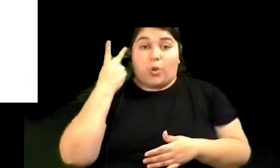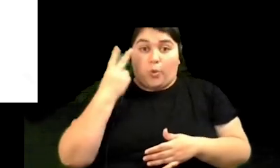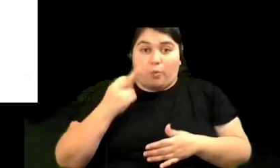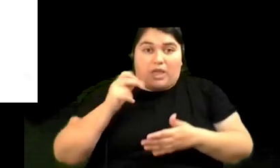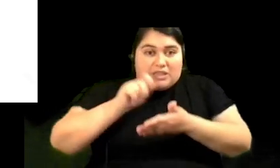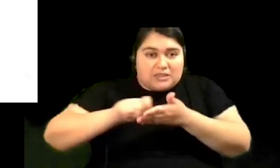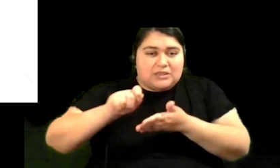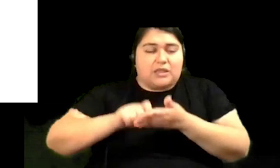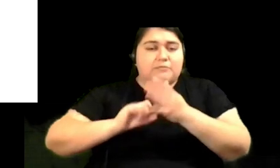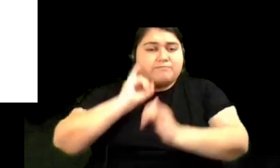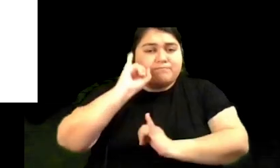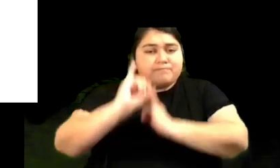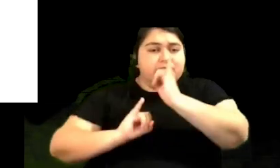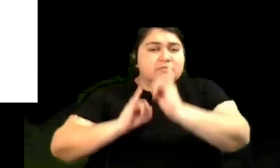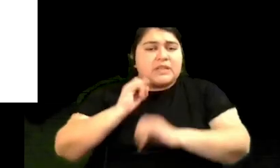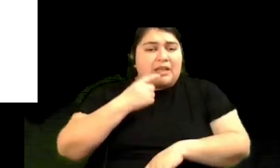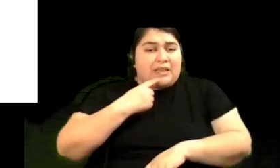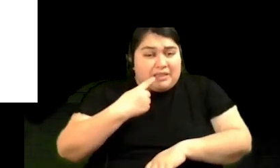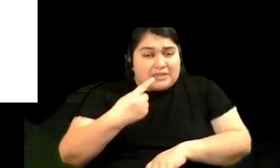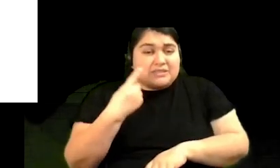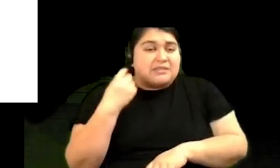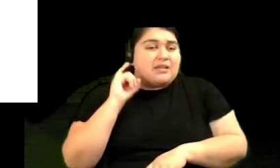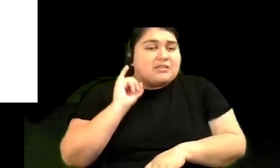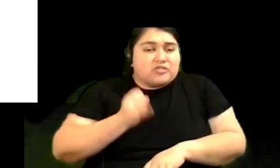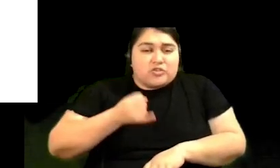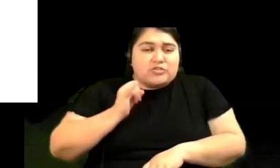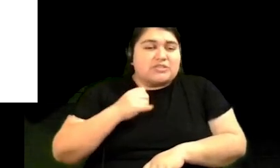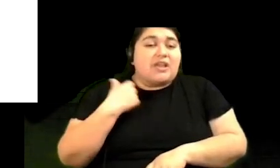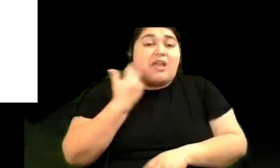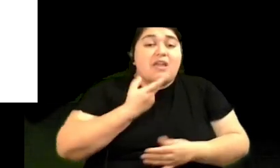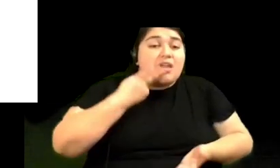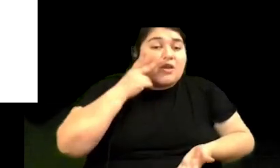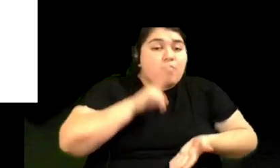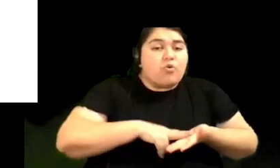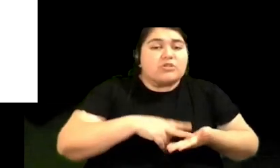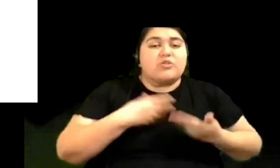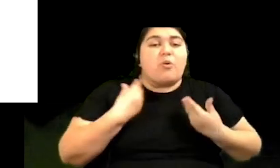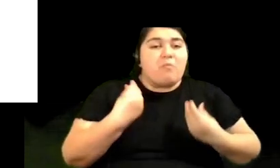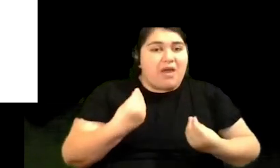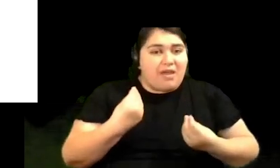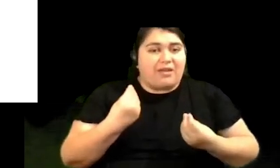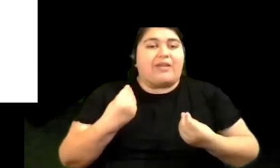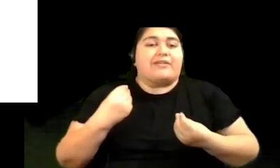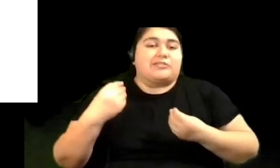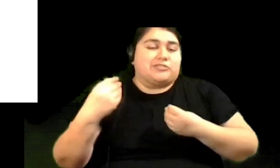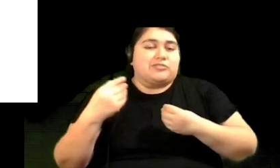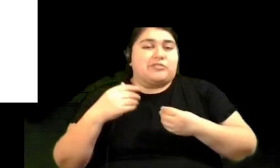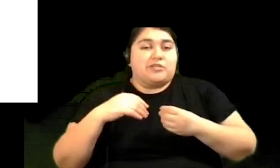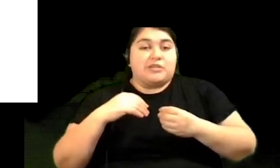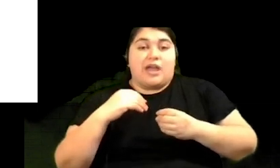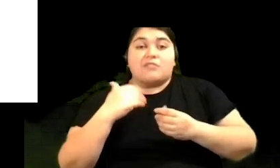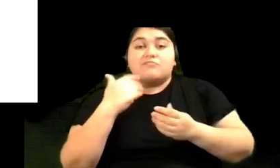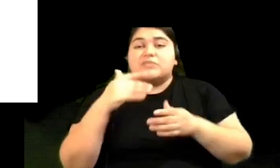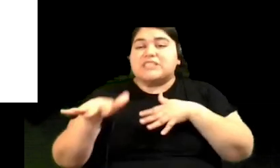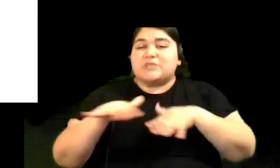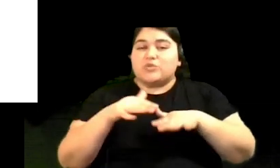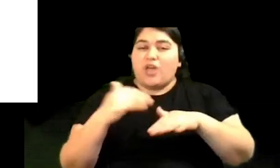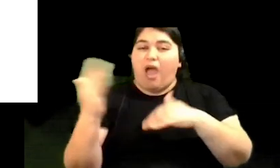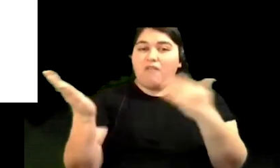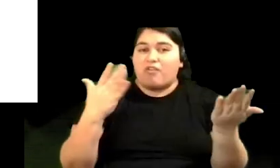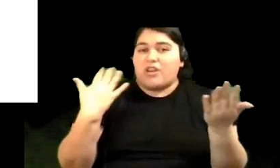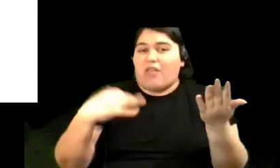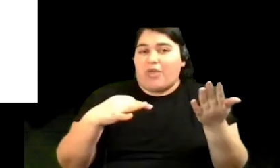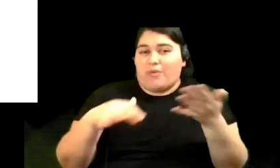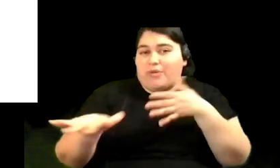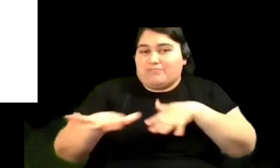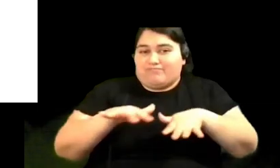la cual lo que indicaba es que había que aplicar estos impuestos para internalizar las externalidades que yo le vengo comentando. Entonces, ¿qué pasa